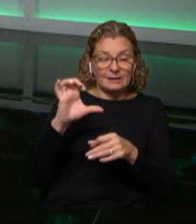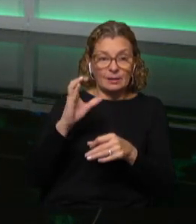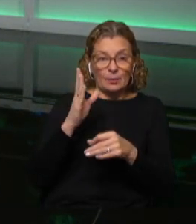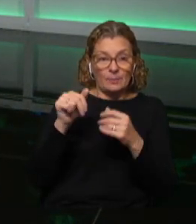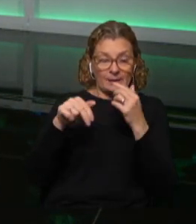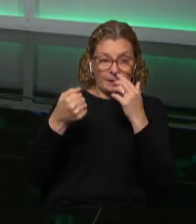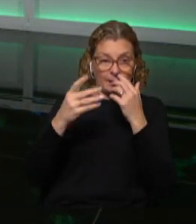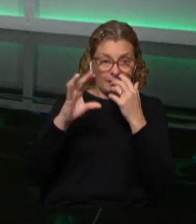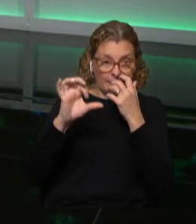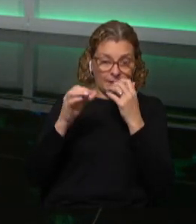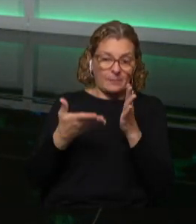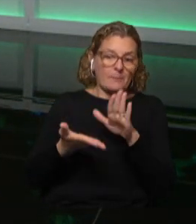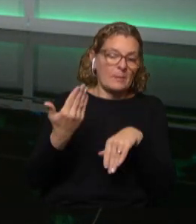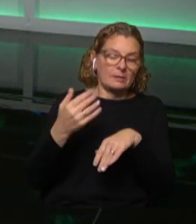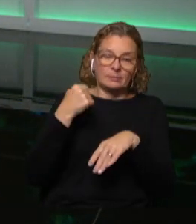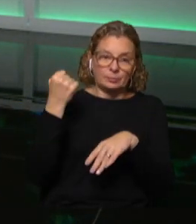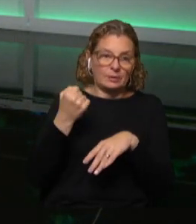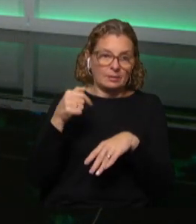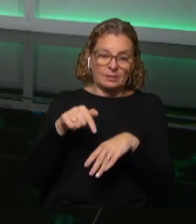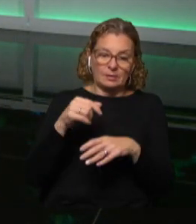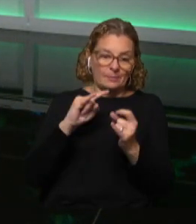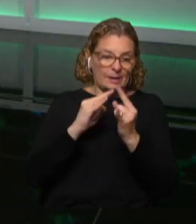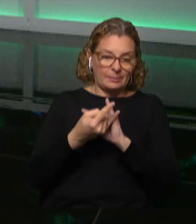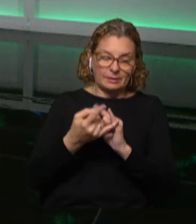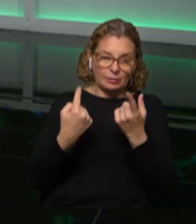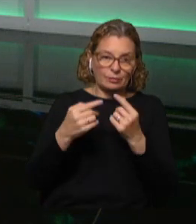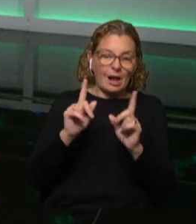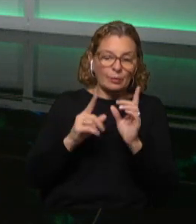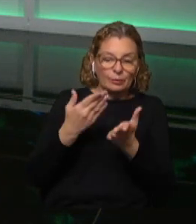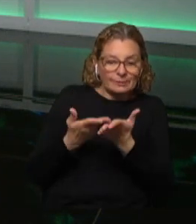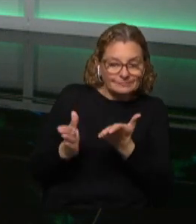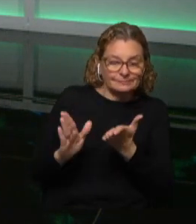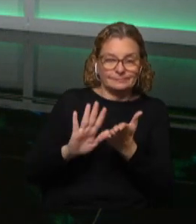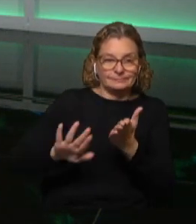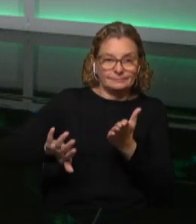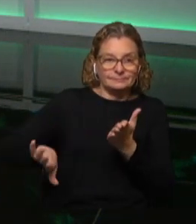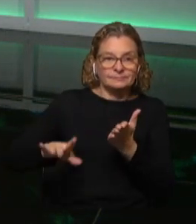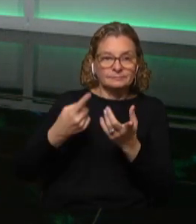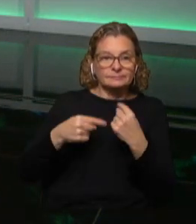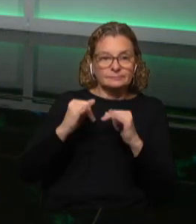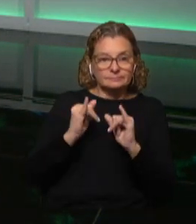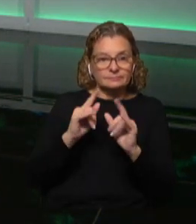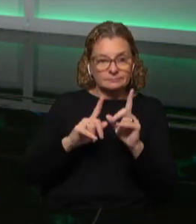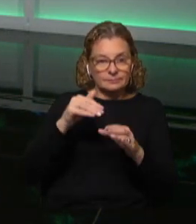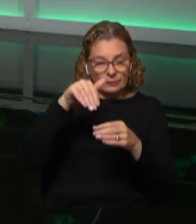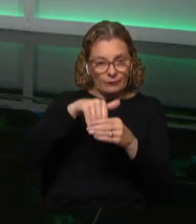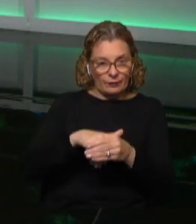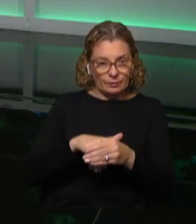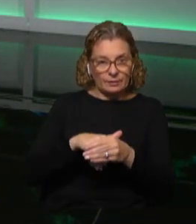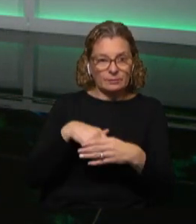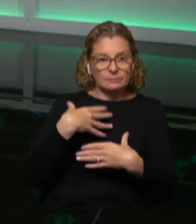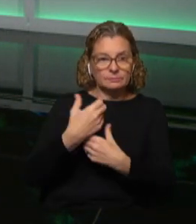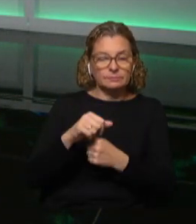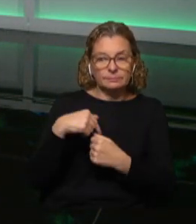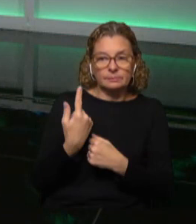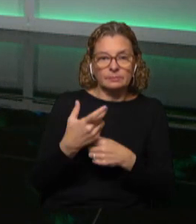Penades ha acaparado de algún modo la actividad parlamentaria y han quedado algunas cosas en segundo plano, pero sí es un hecho que se va a votar con el apoyo de